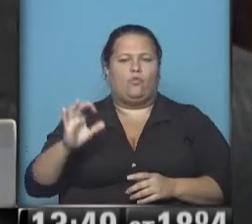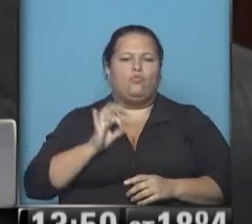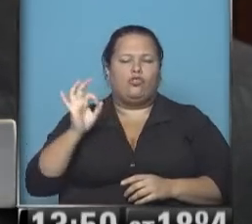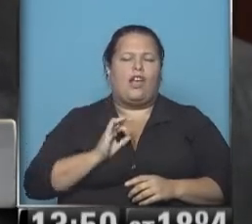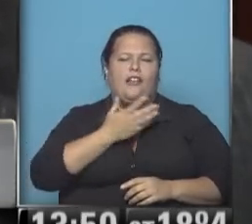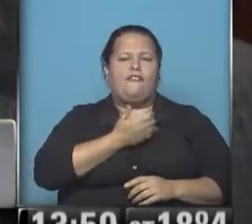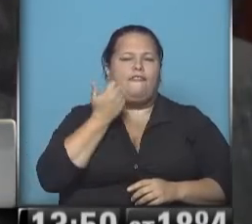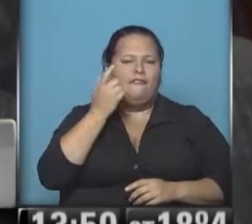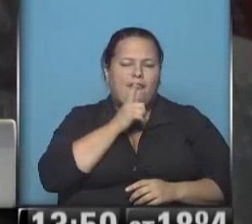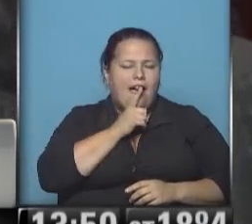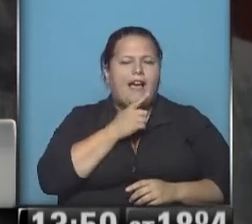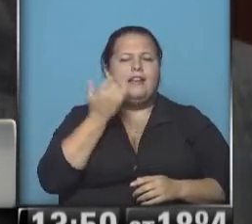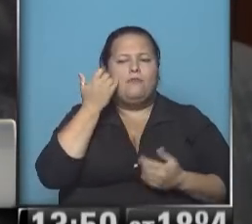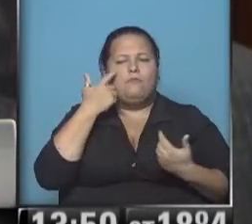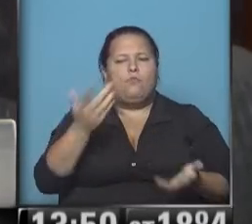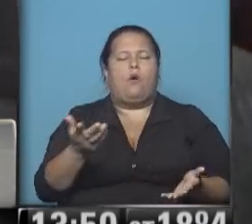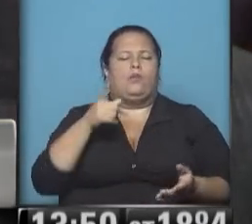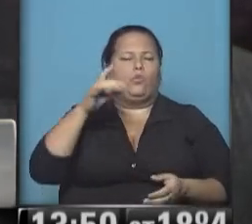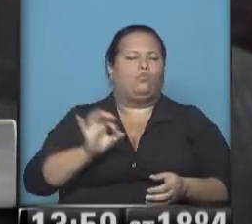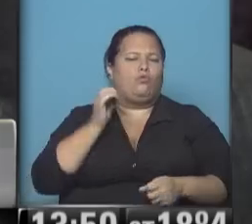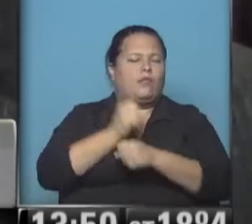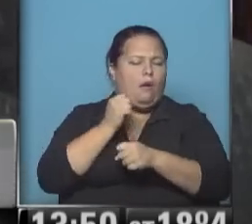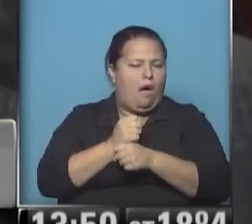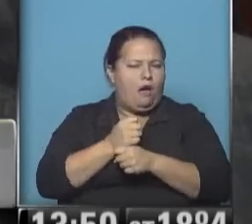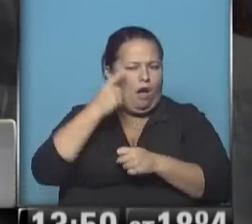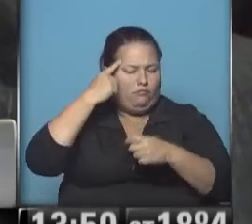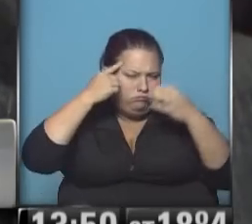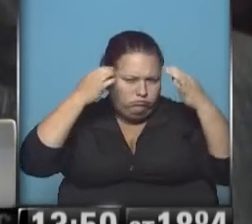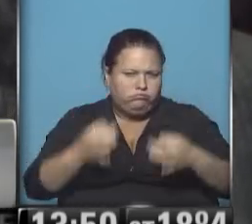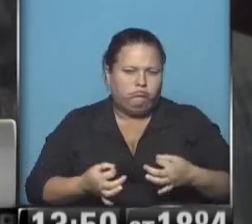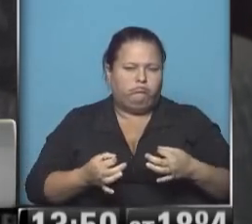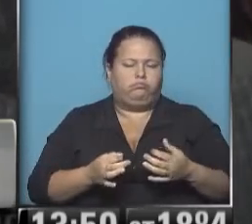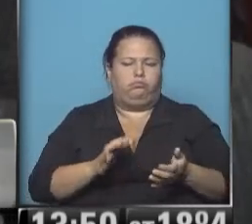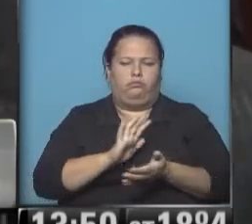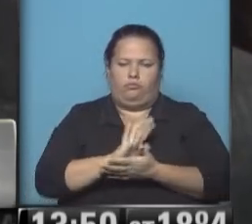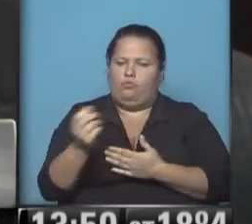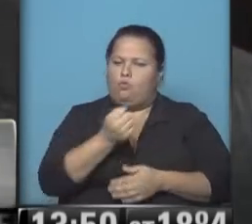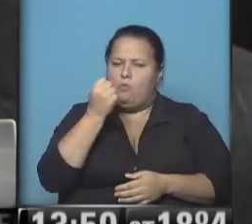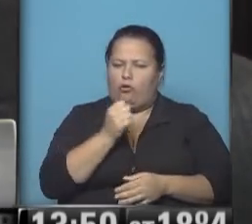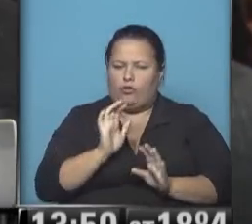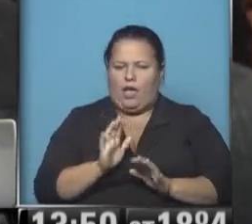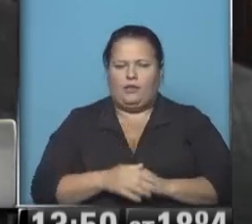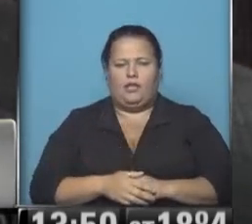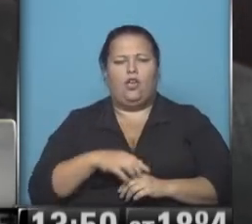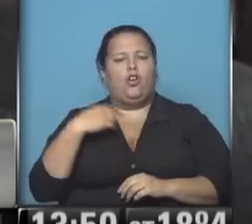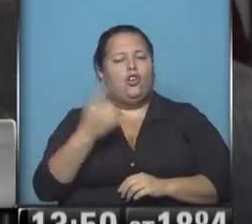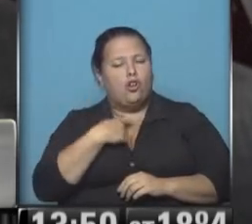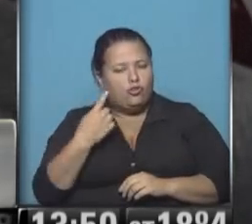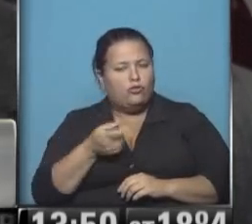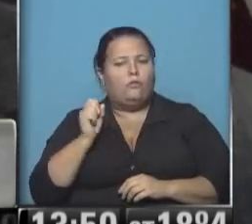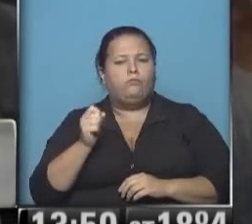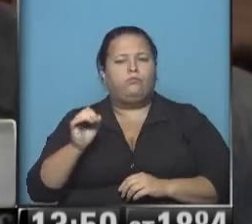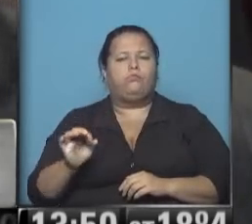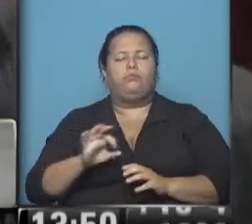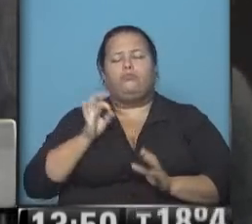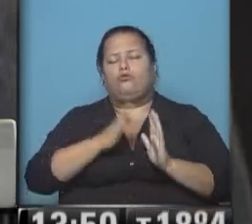como fai que ha demostrado a lo largo de su carrera una coherencia una coherencia fundamental no Nosotros hemos tenido a lo